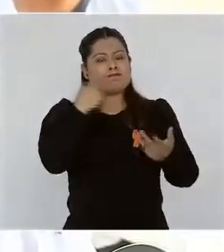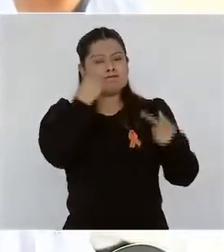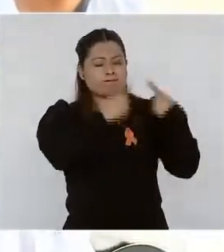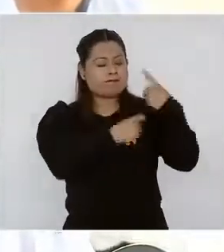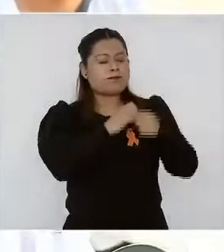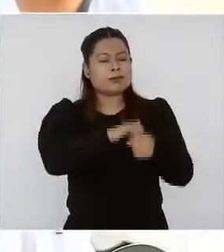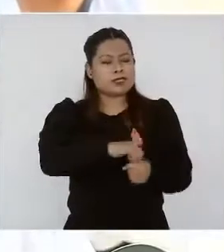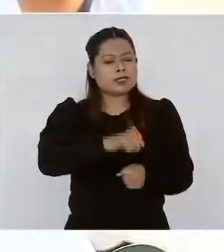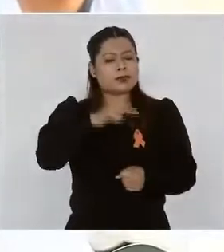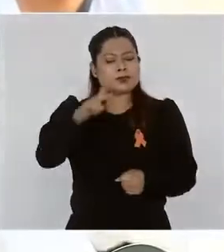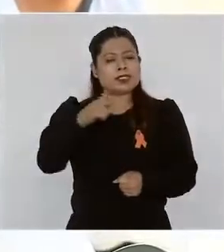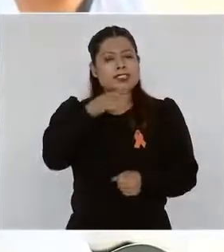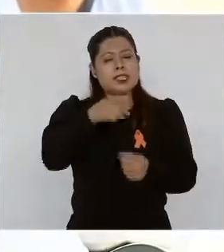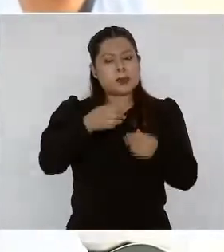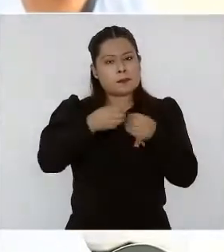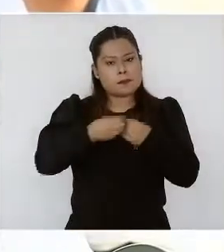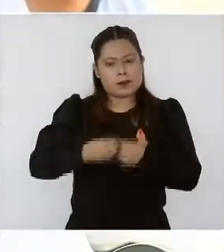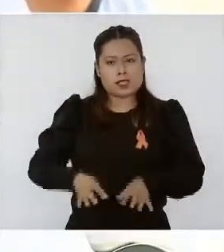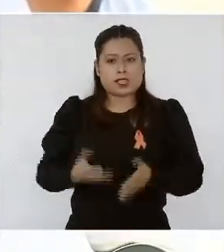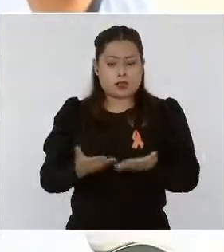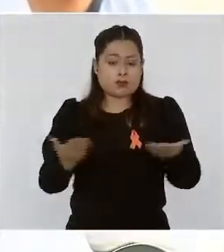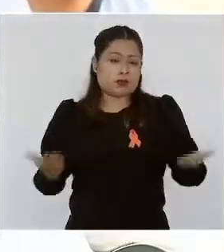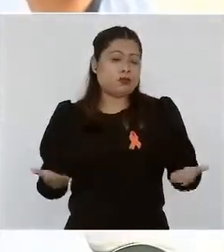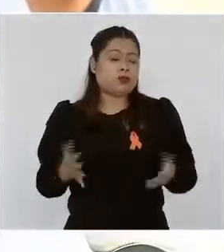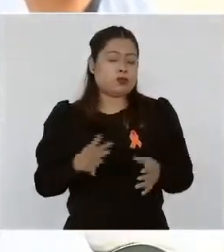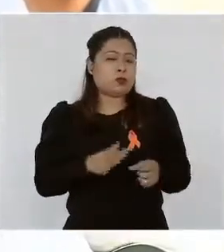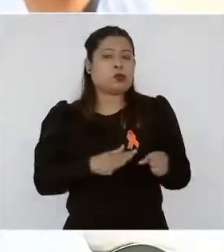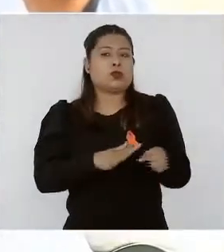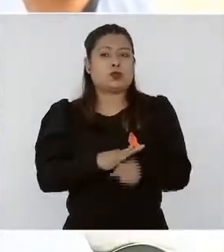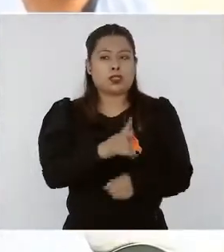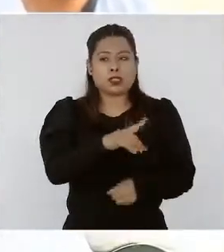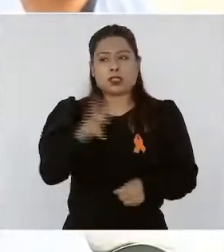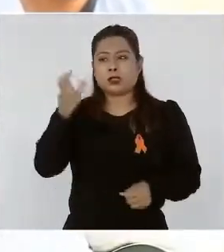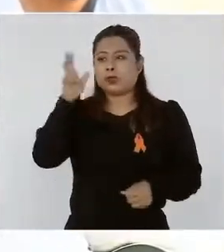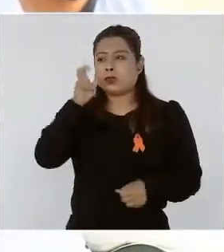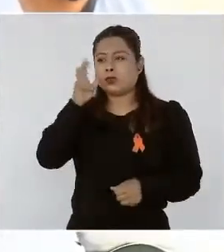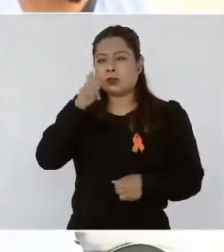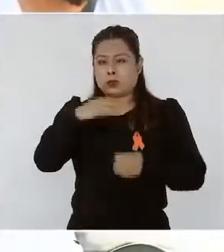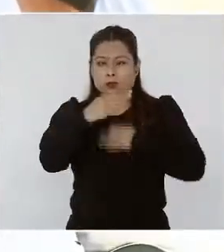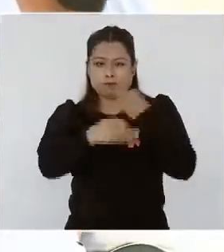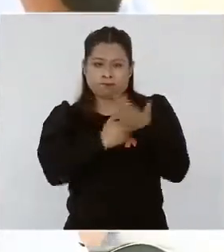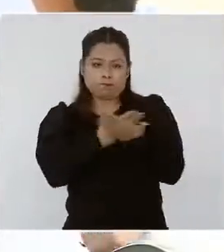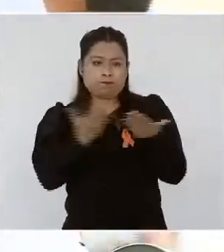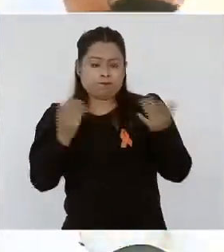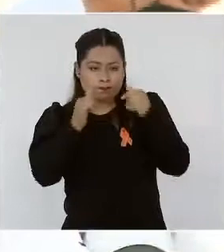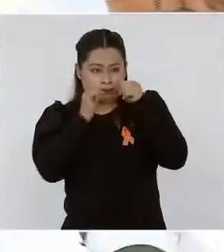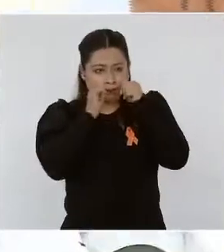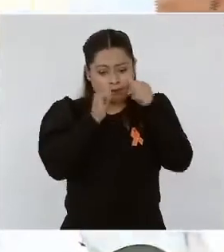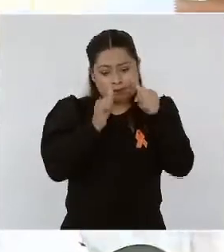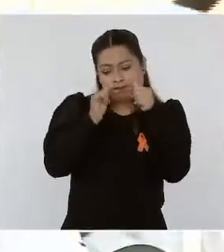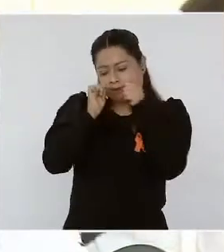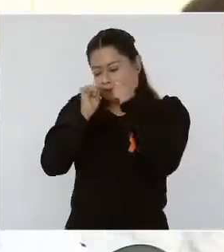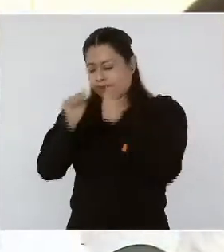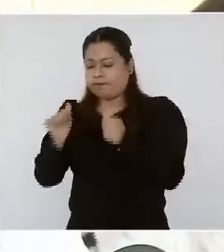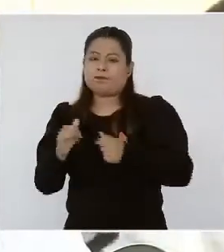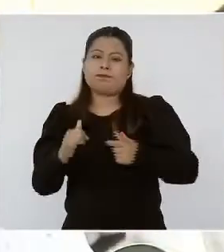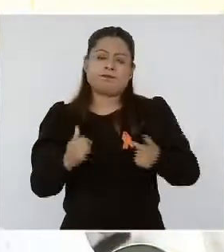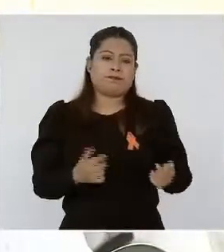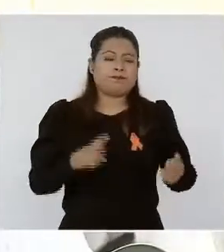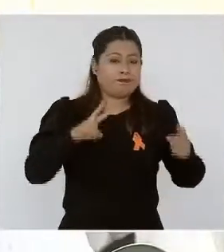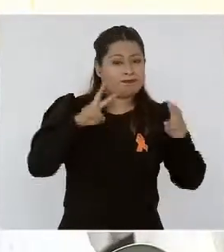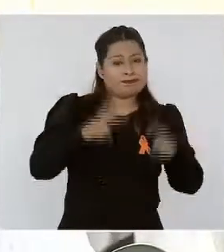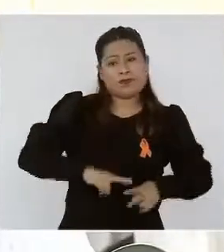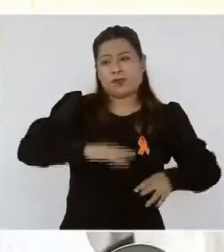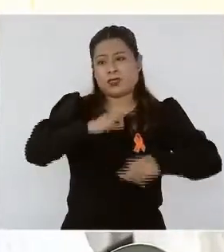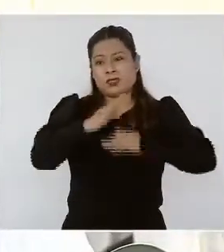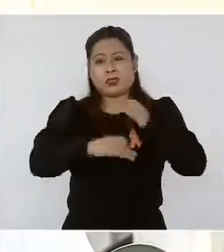especial que se ha perdido actualmente, que es la de escuchar a los demás con atención y